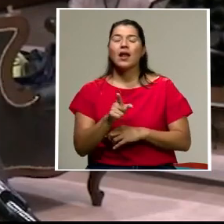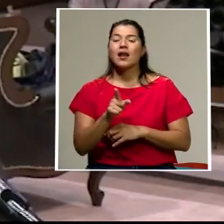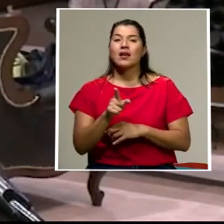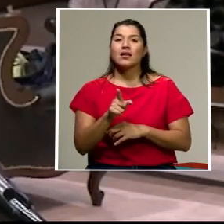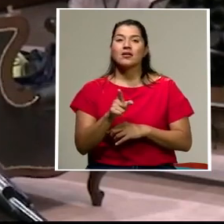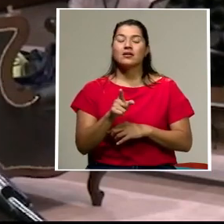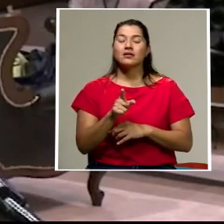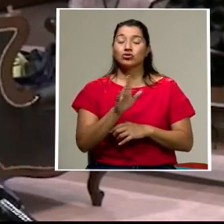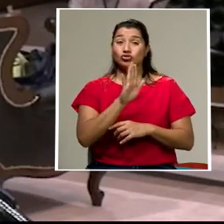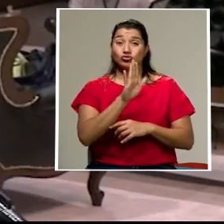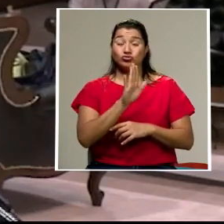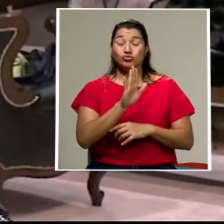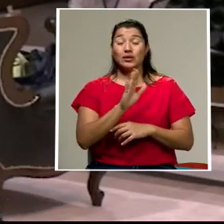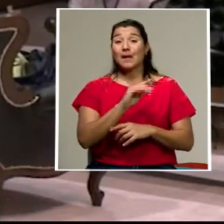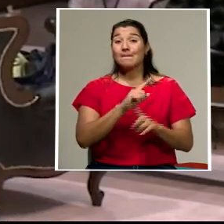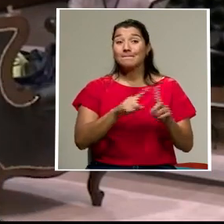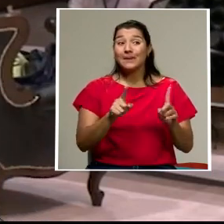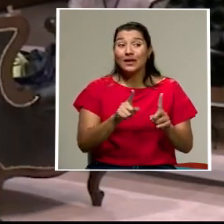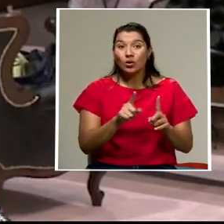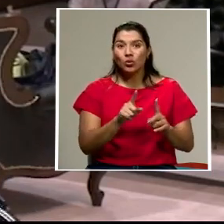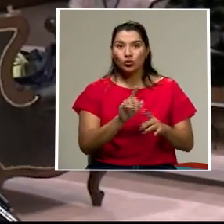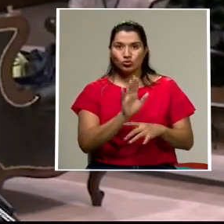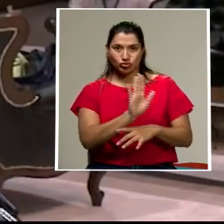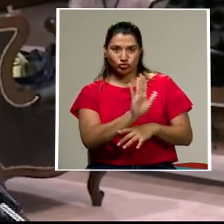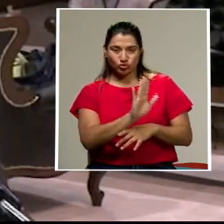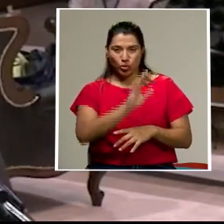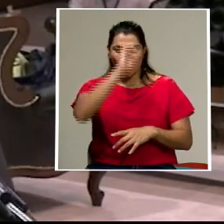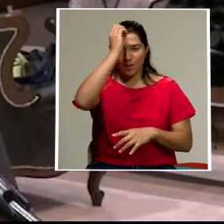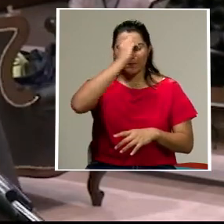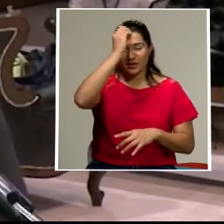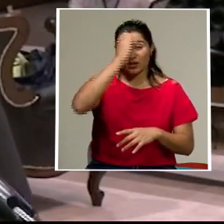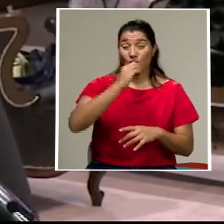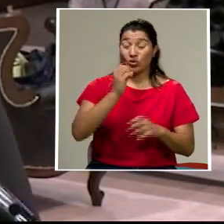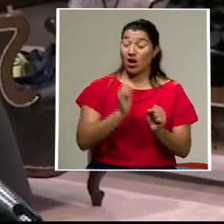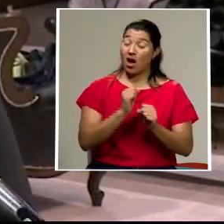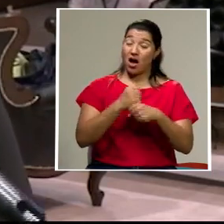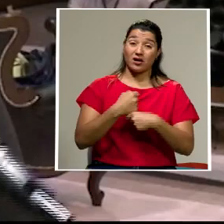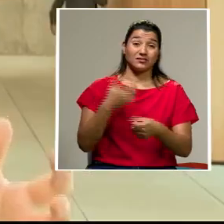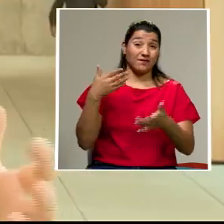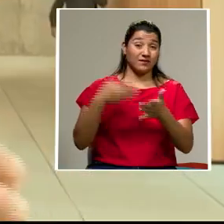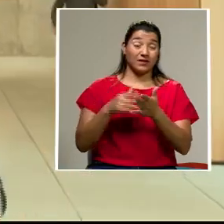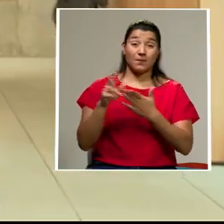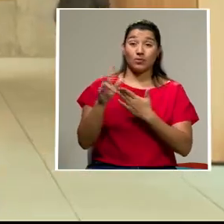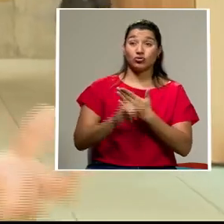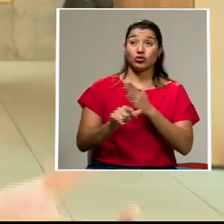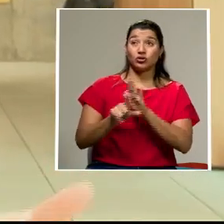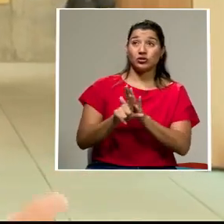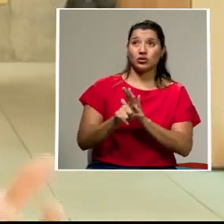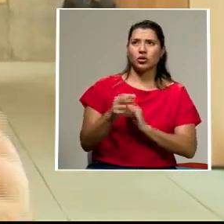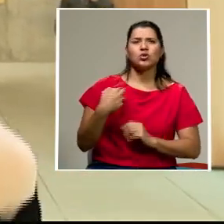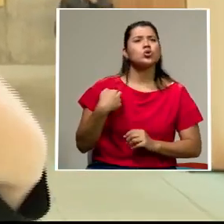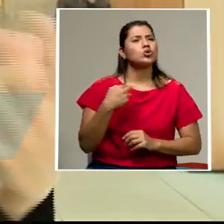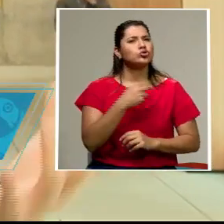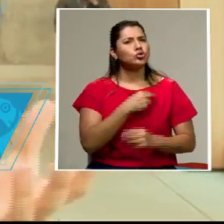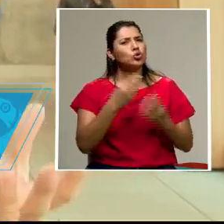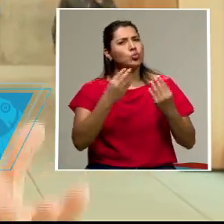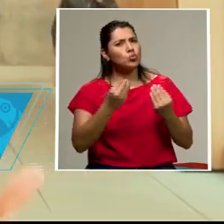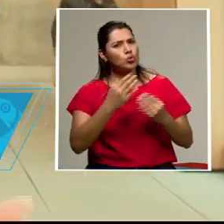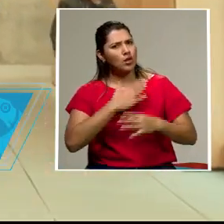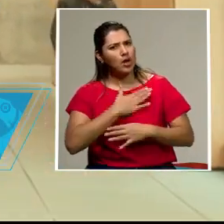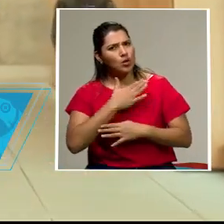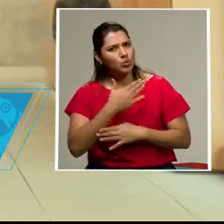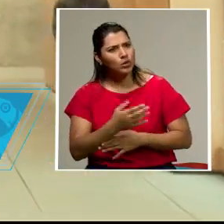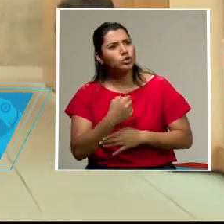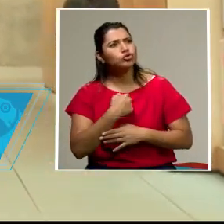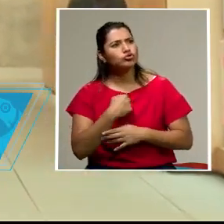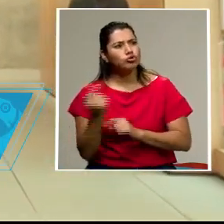esa posición obcecada que tiene la ministra de Planificación está trayéndose abajo el proyecto de ley. Hemos estado muy anuentes, yo he venido en diferentes